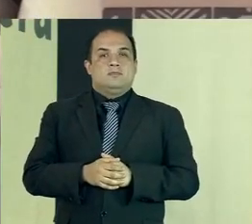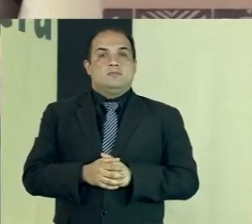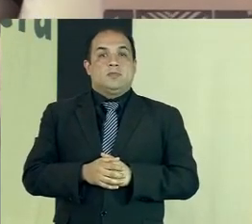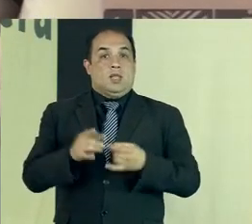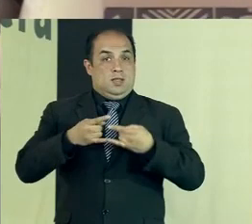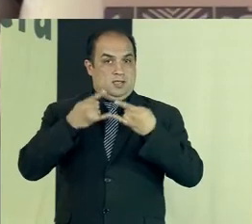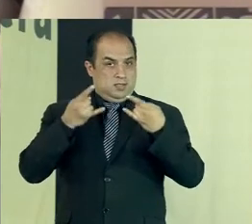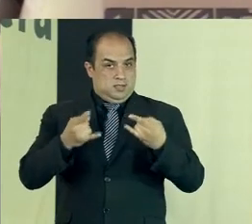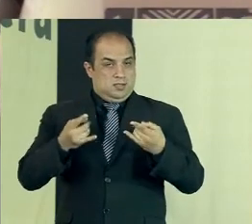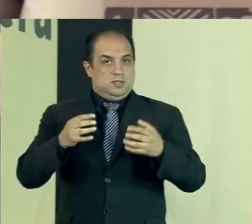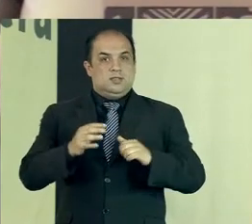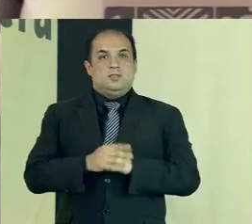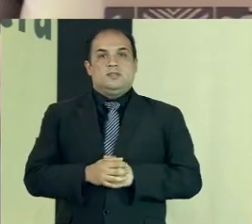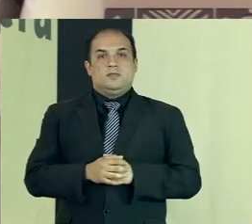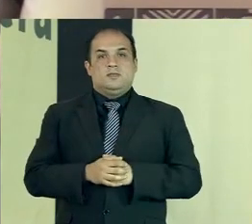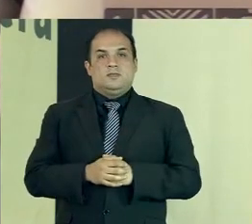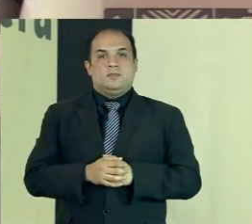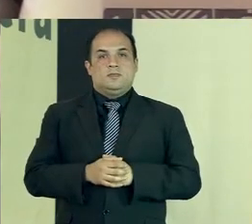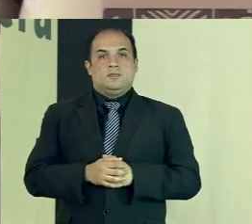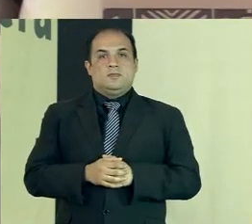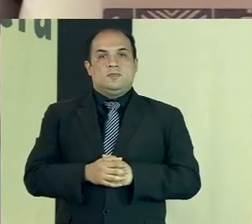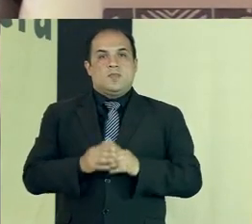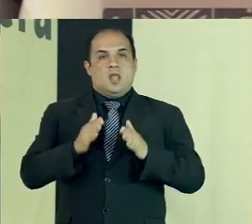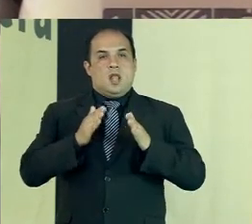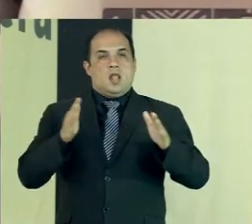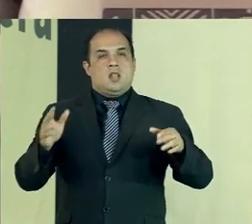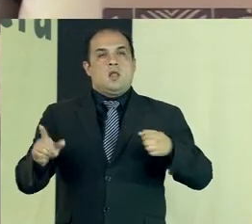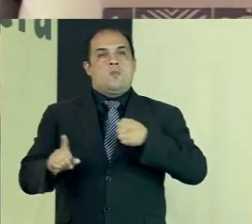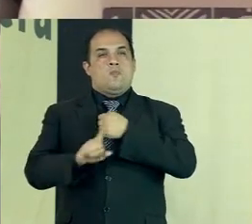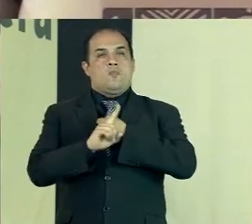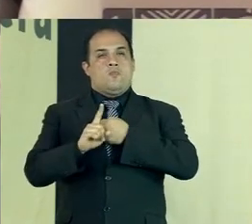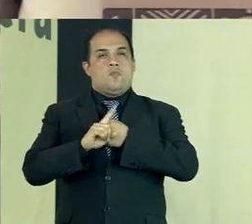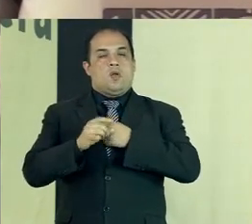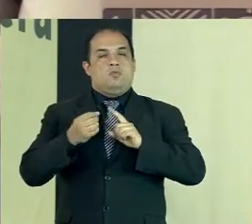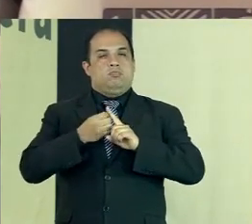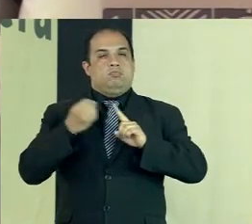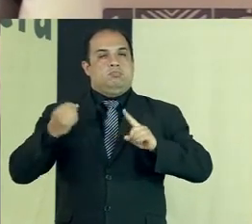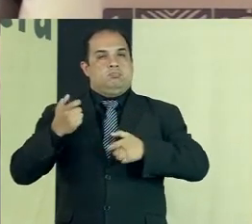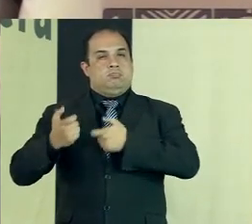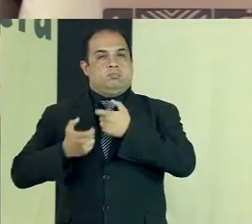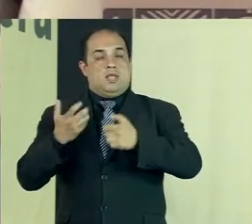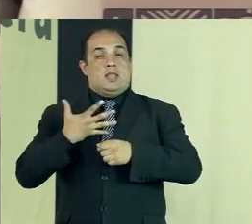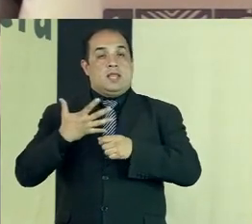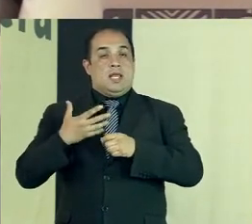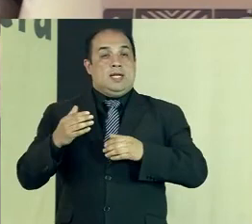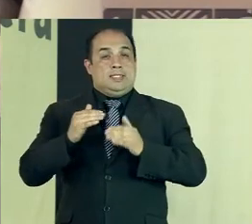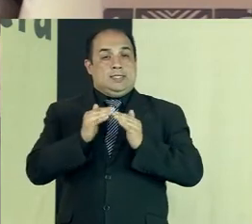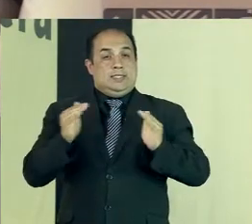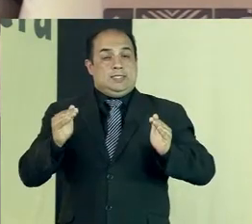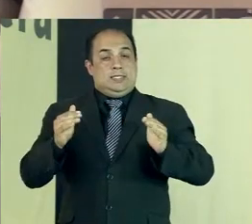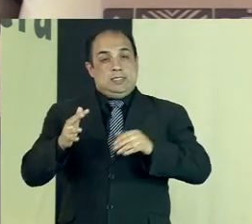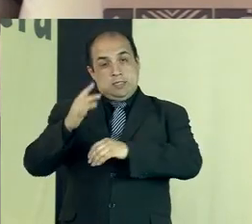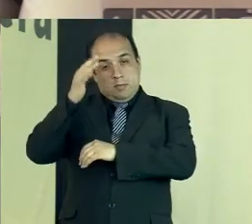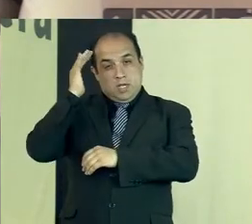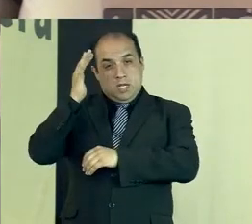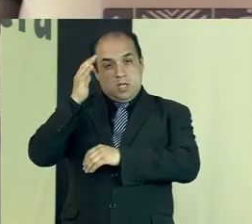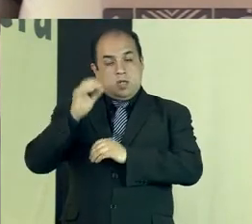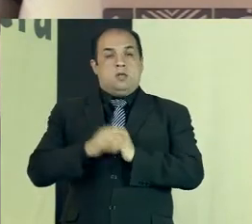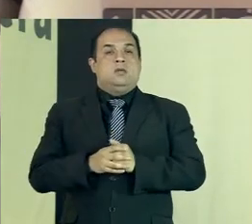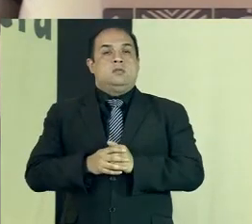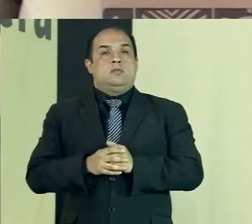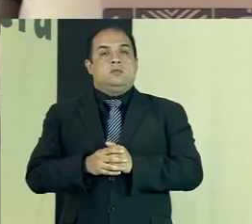históricamente las grandes crisis generan grandes reacciones generan grandes reflexiones